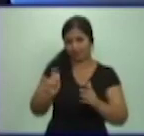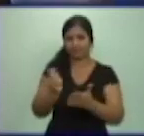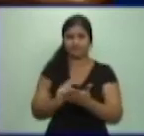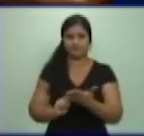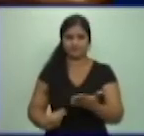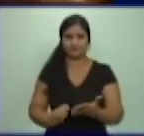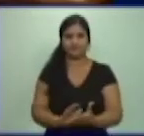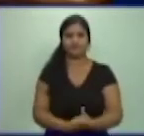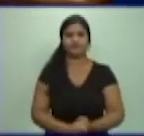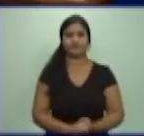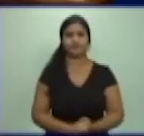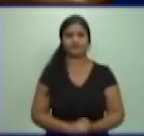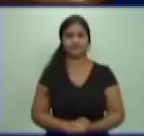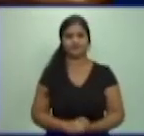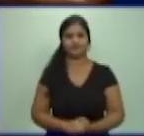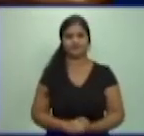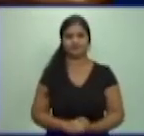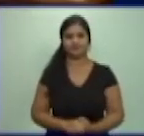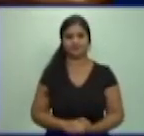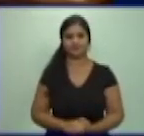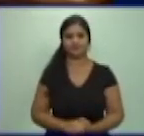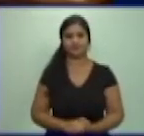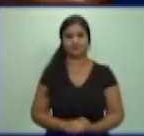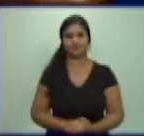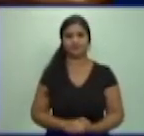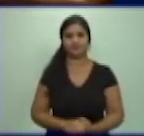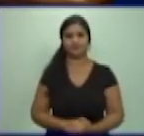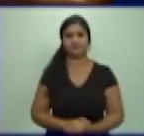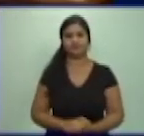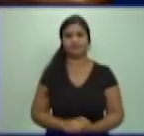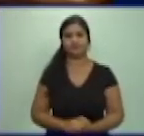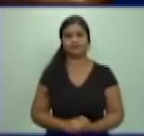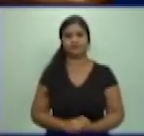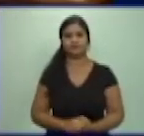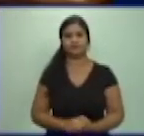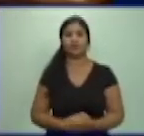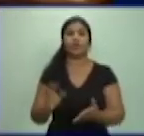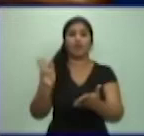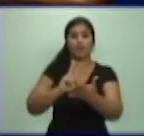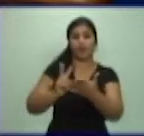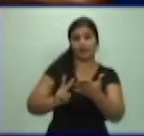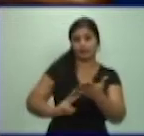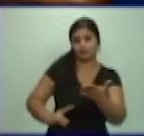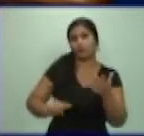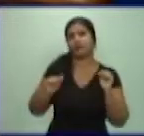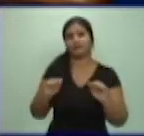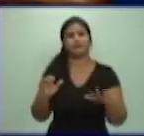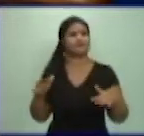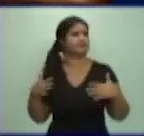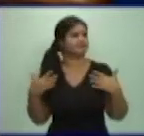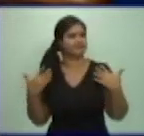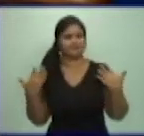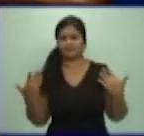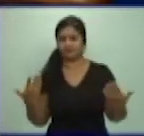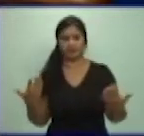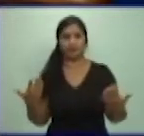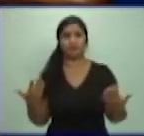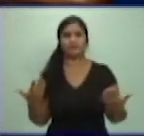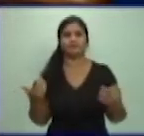dice: la lectura es como un sexto sentido.